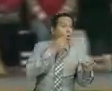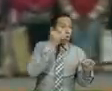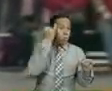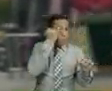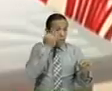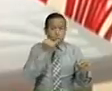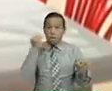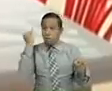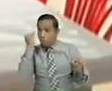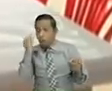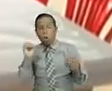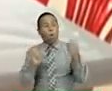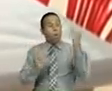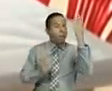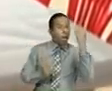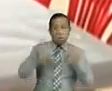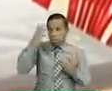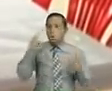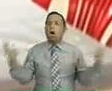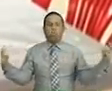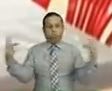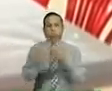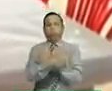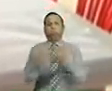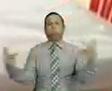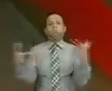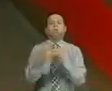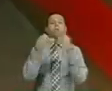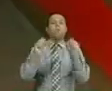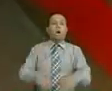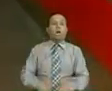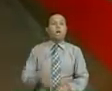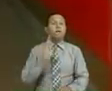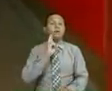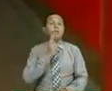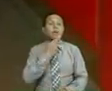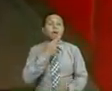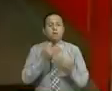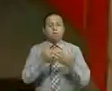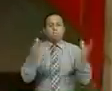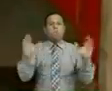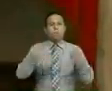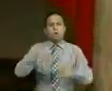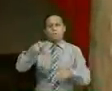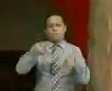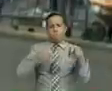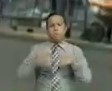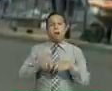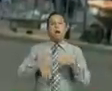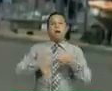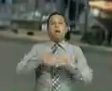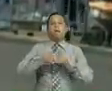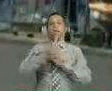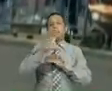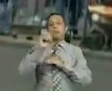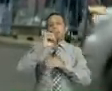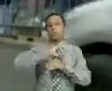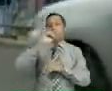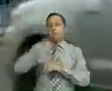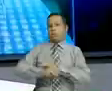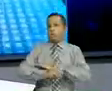los restaurantes podrán atender con un 30% de aforo. Informó Patricia